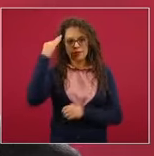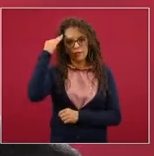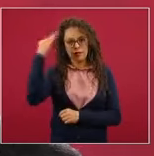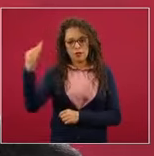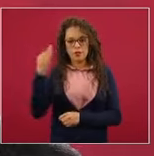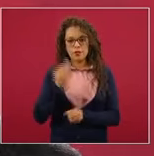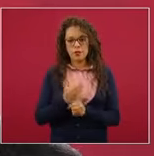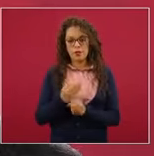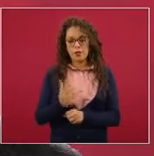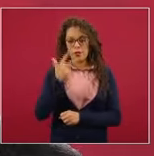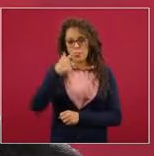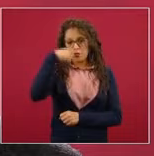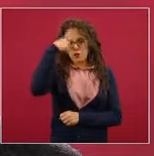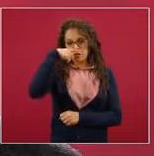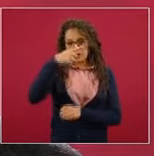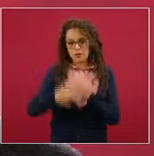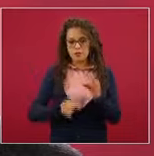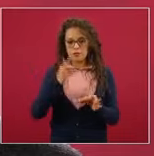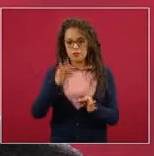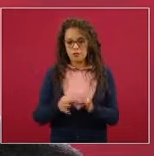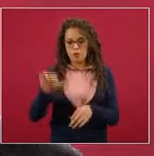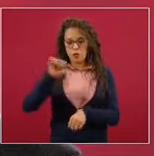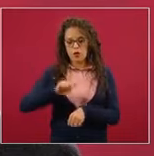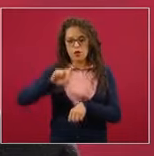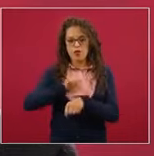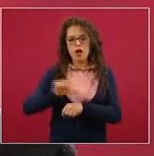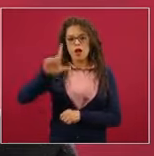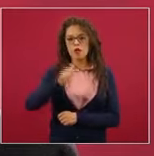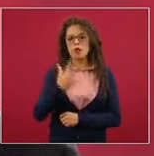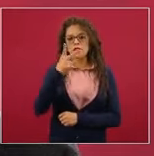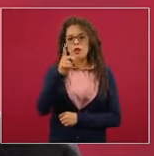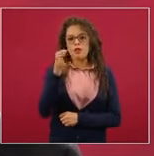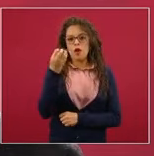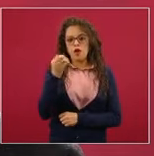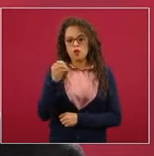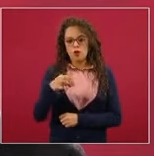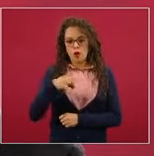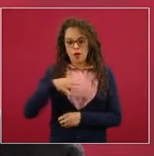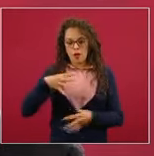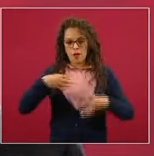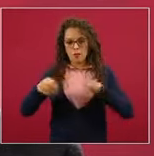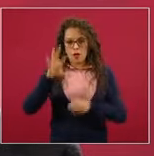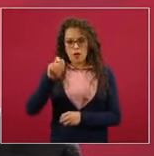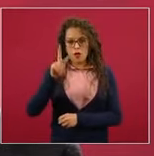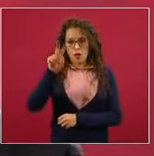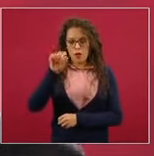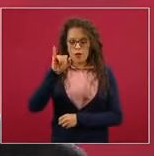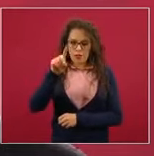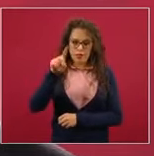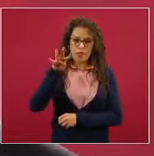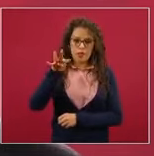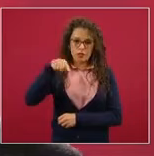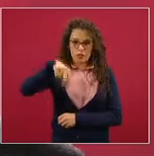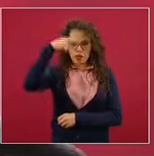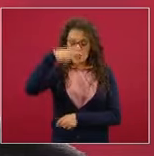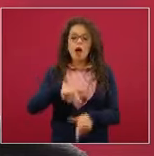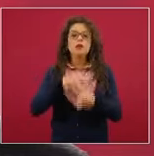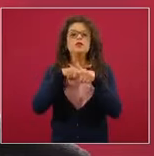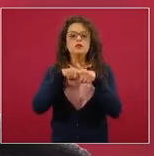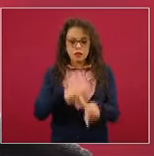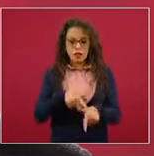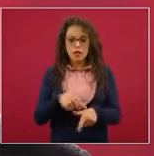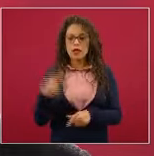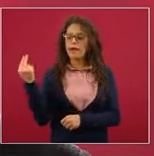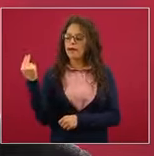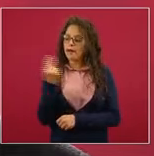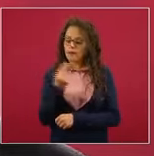horas en punto. Es el lunes 5 de octubre. La epidemia de COVID-19 en México sigue. Hay que mantener las precauciones que a detalle acaba